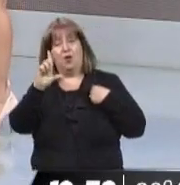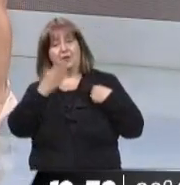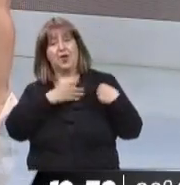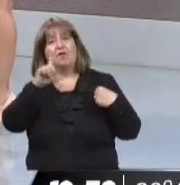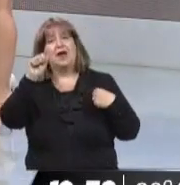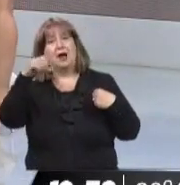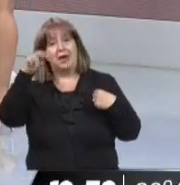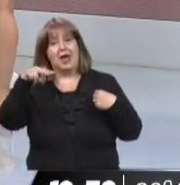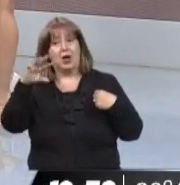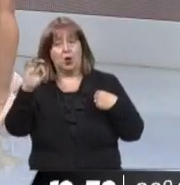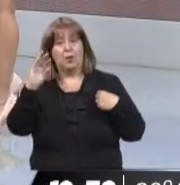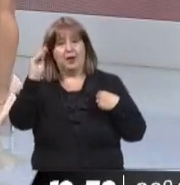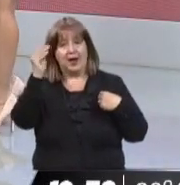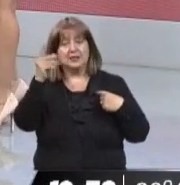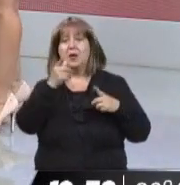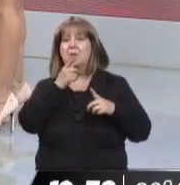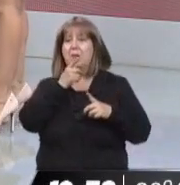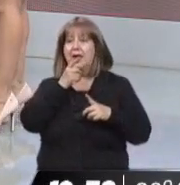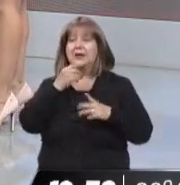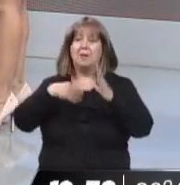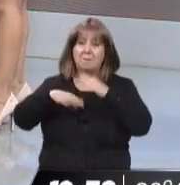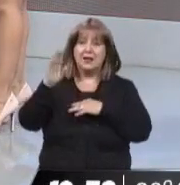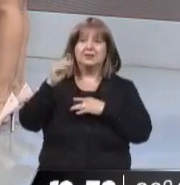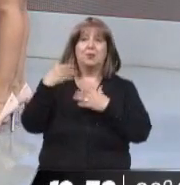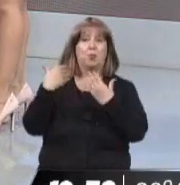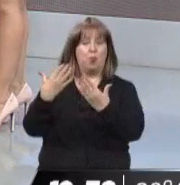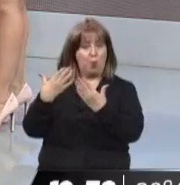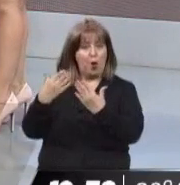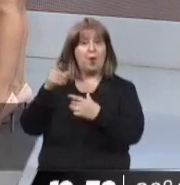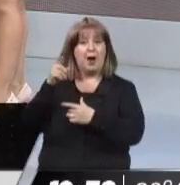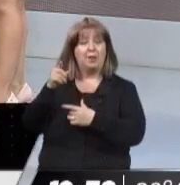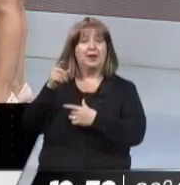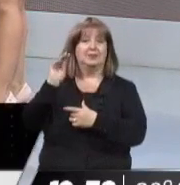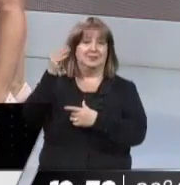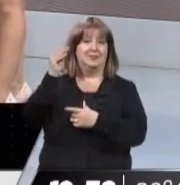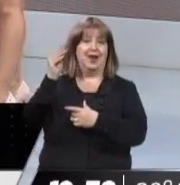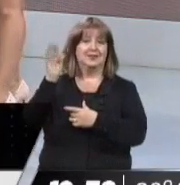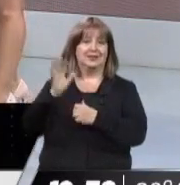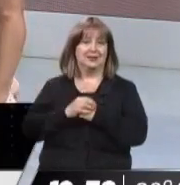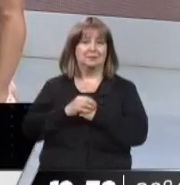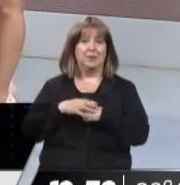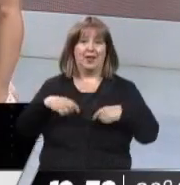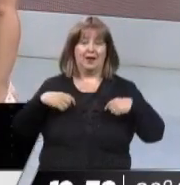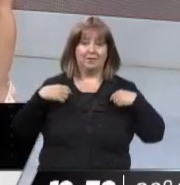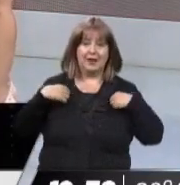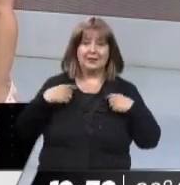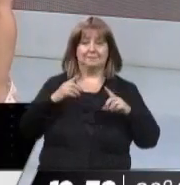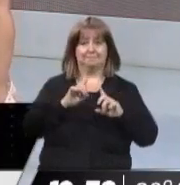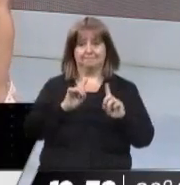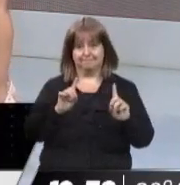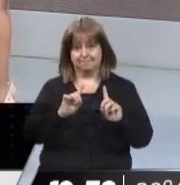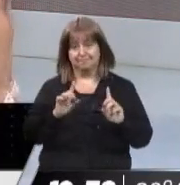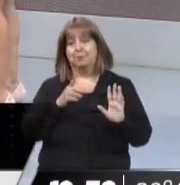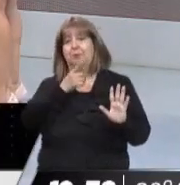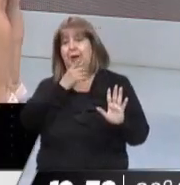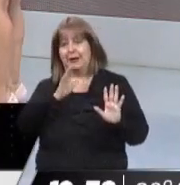Bien, como todos los días traemos un viral hoy. Este lo elegí yo, Gisela Campos y señor Tano y señor Gabriel Sotelo. Atención a la puntuación, a ver. Fíjense